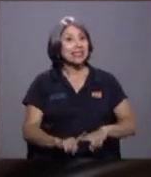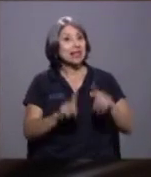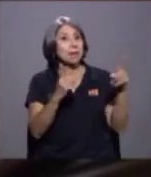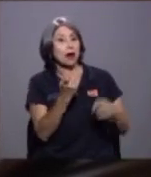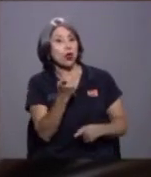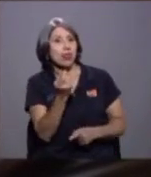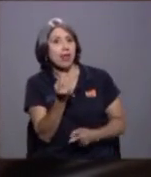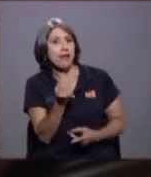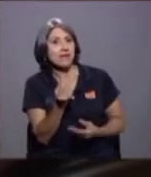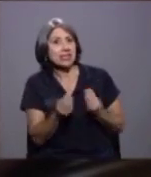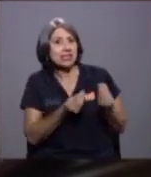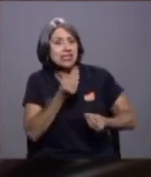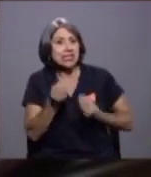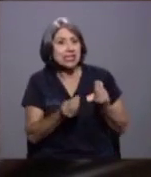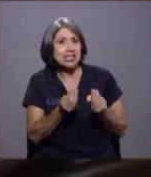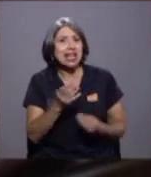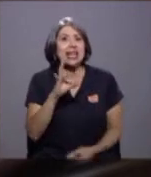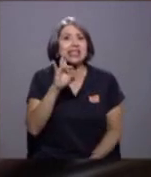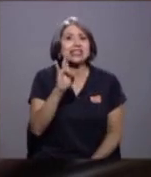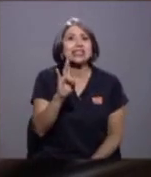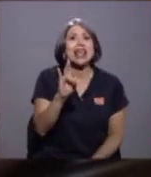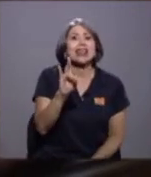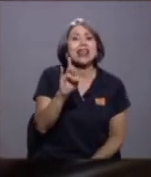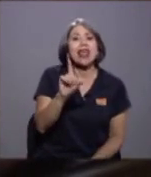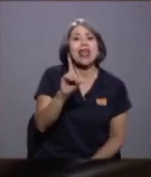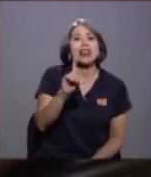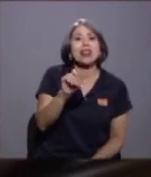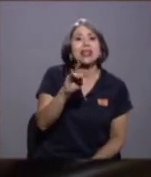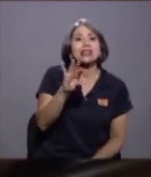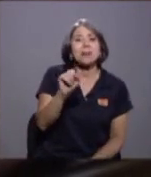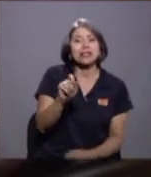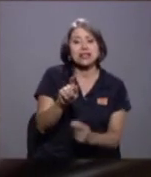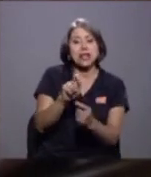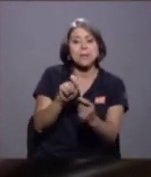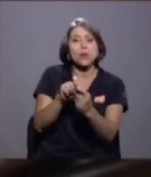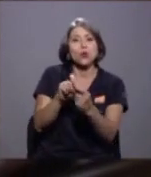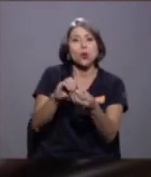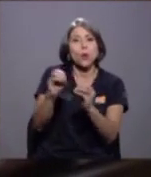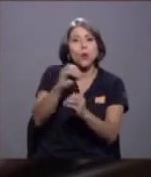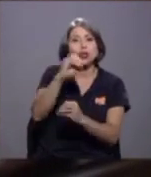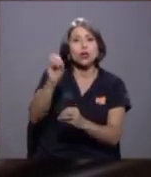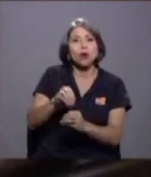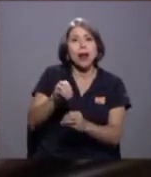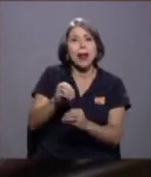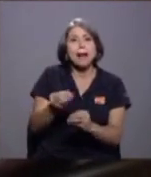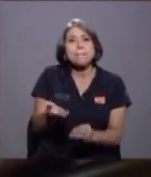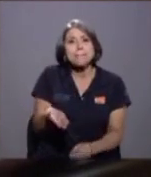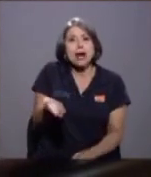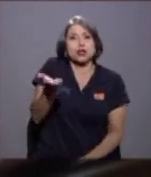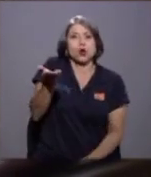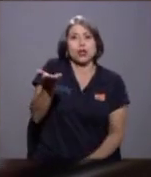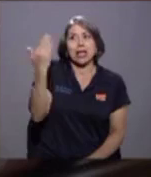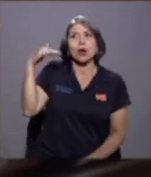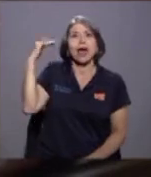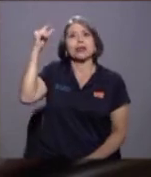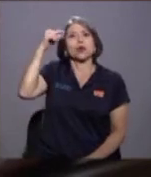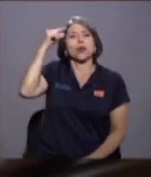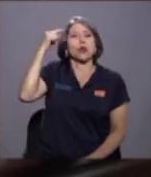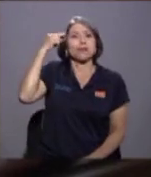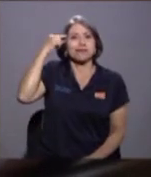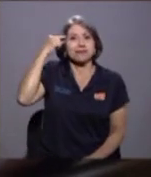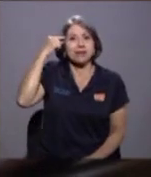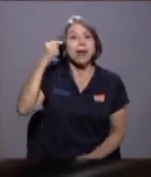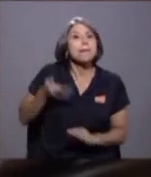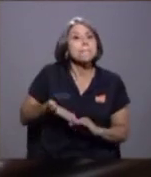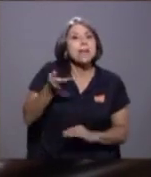fue 7 décimas de punto porcentual mayor de lo que el gobierno proyectaba. Además fue más de un punto